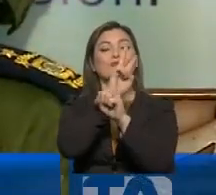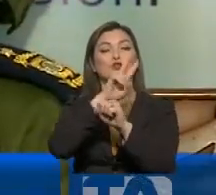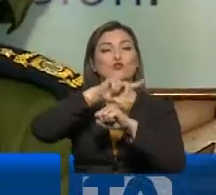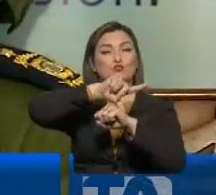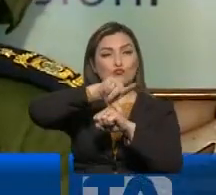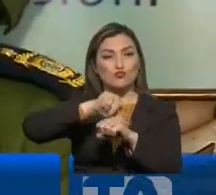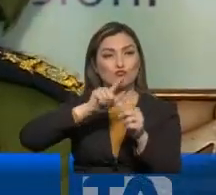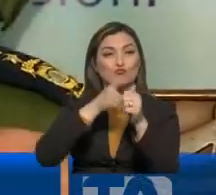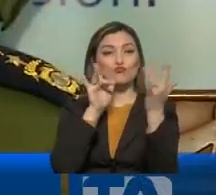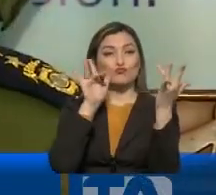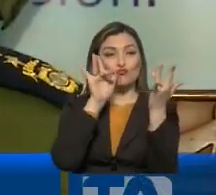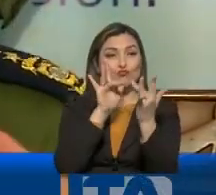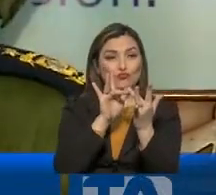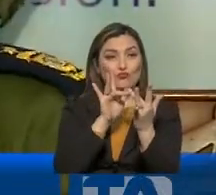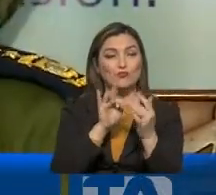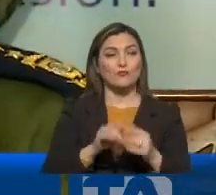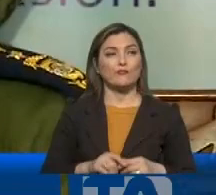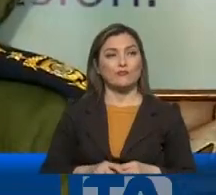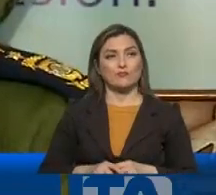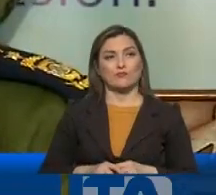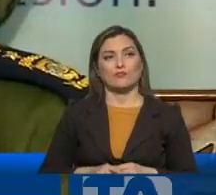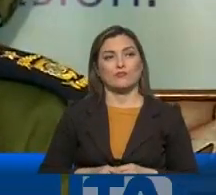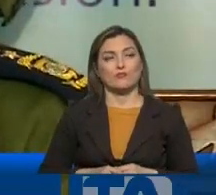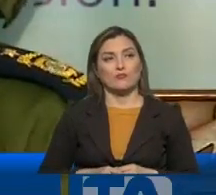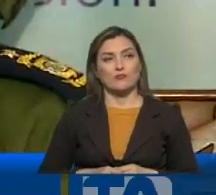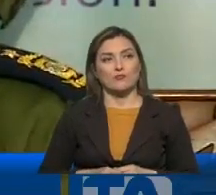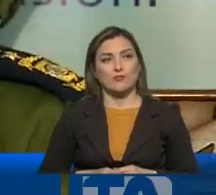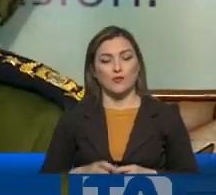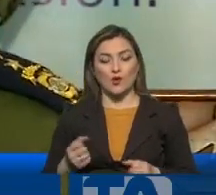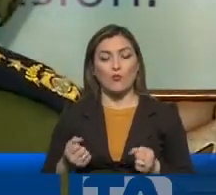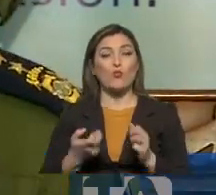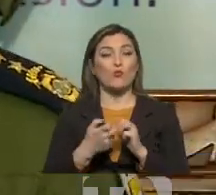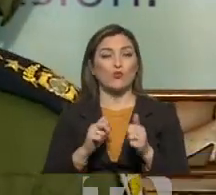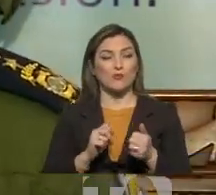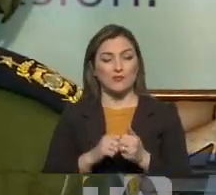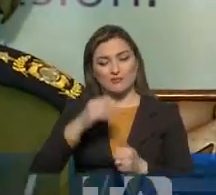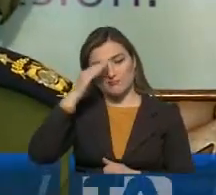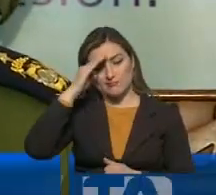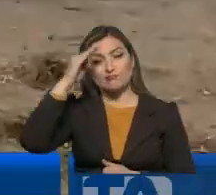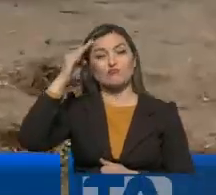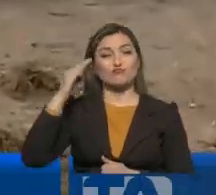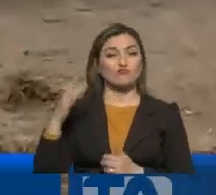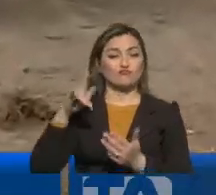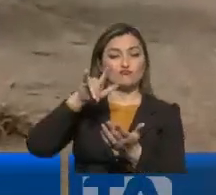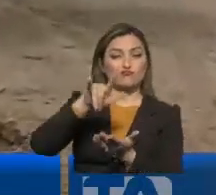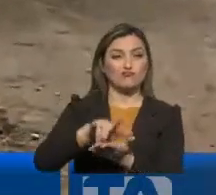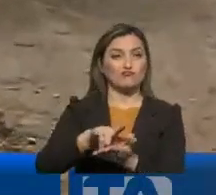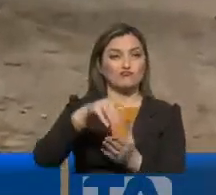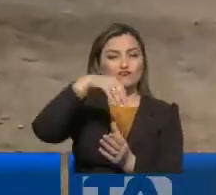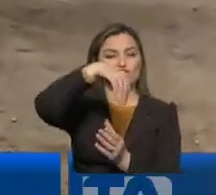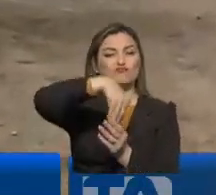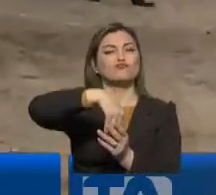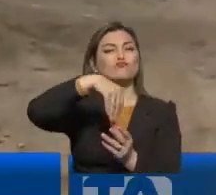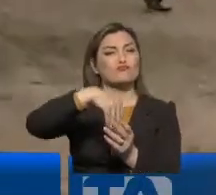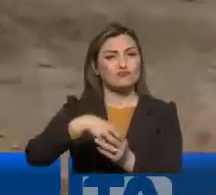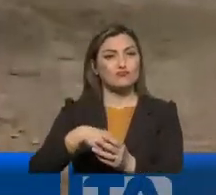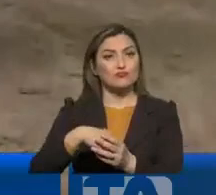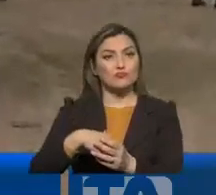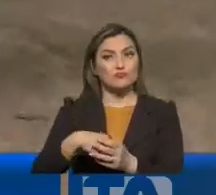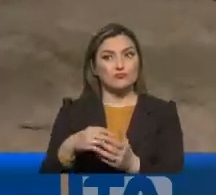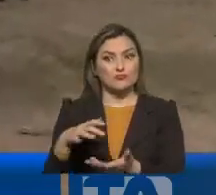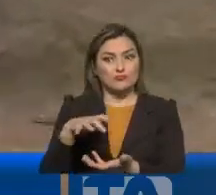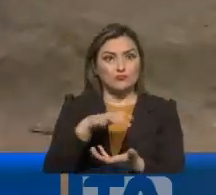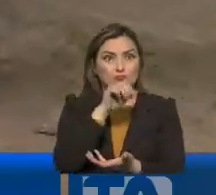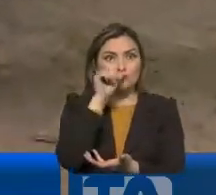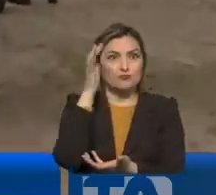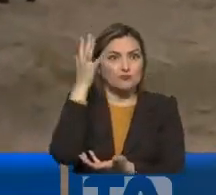tener el primer contacto porque ya tenían algunos inconvenientes terrestres porque la acción de la policía había ligado al interior de las aeronaves no había ningún cargamento